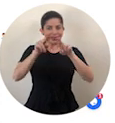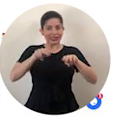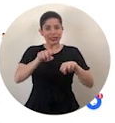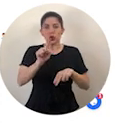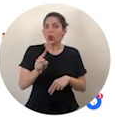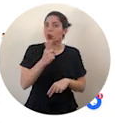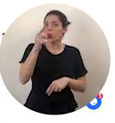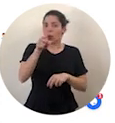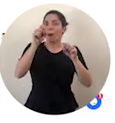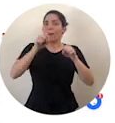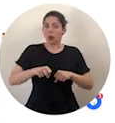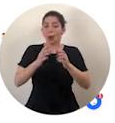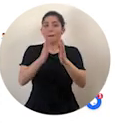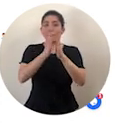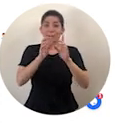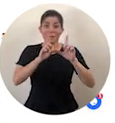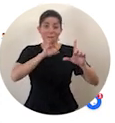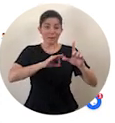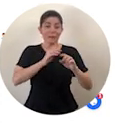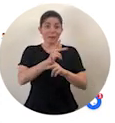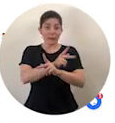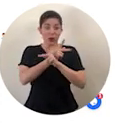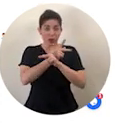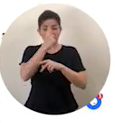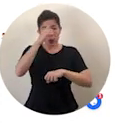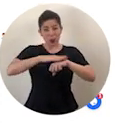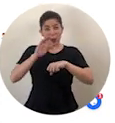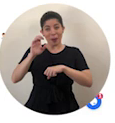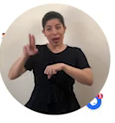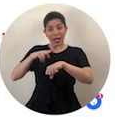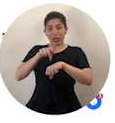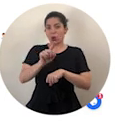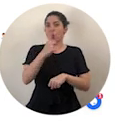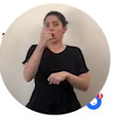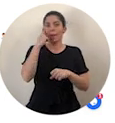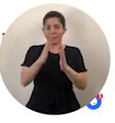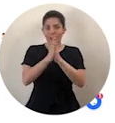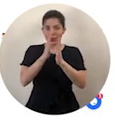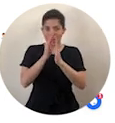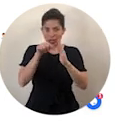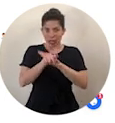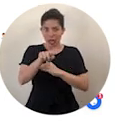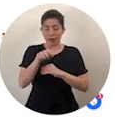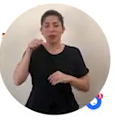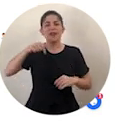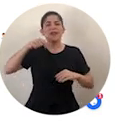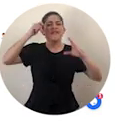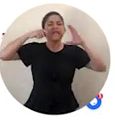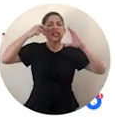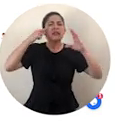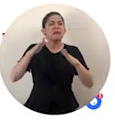como único canal para solicitar el Bono Proteger a causa de la emergencia nacional. En el siguiente video